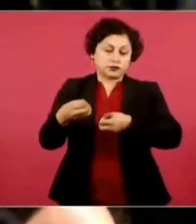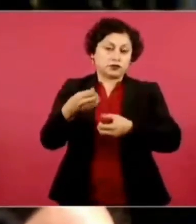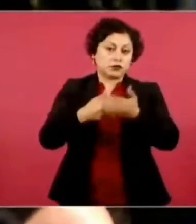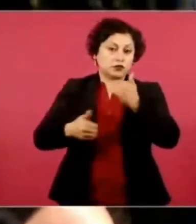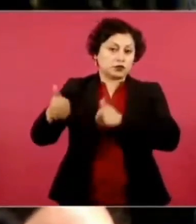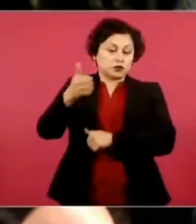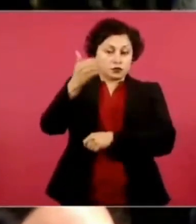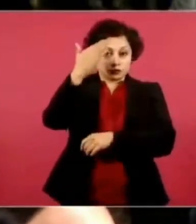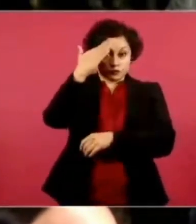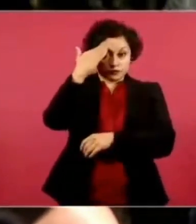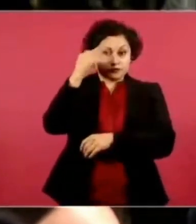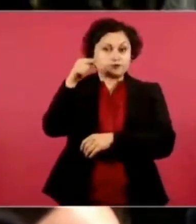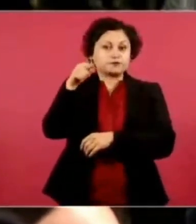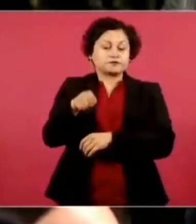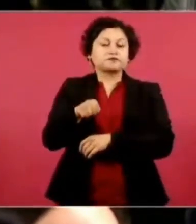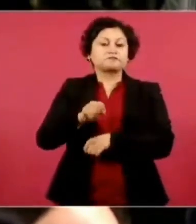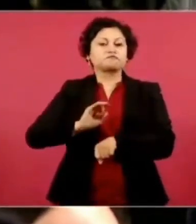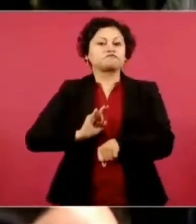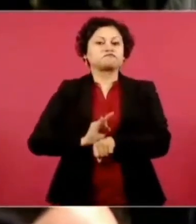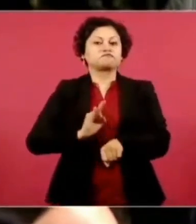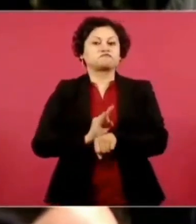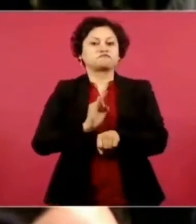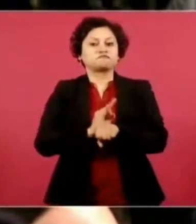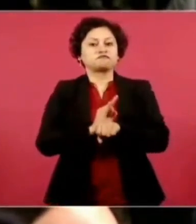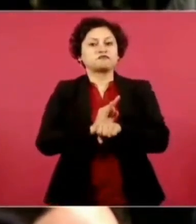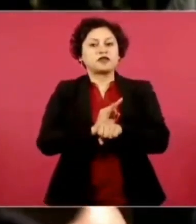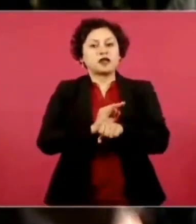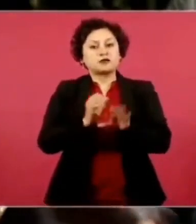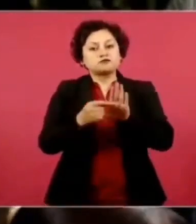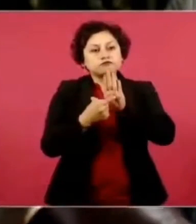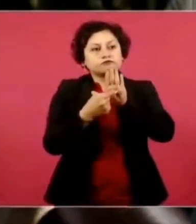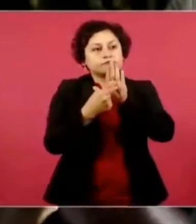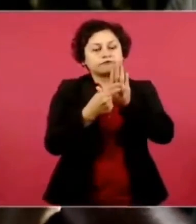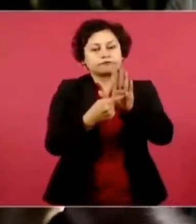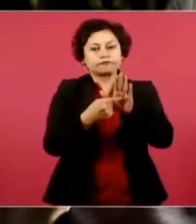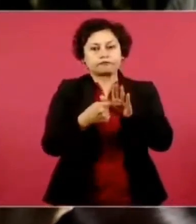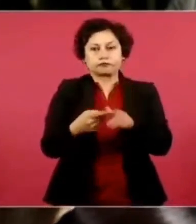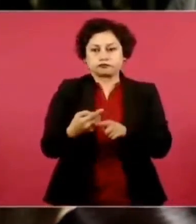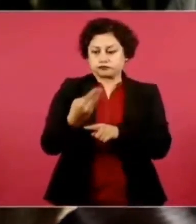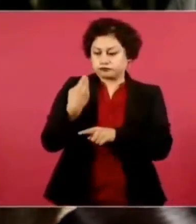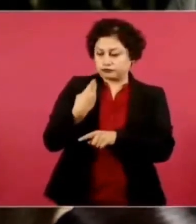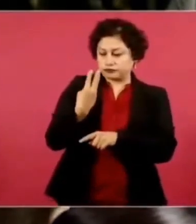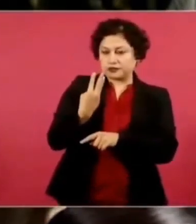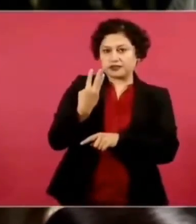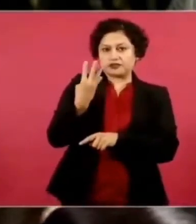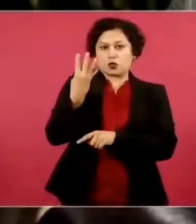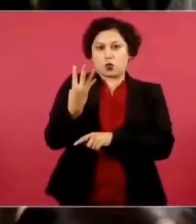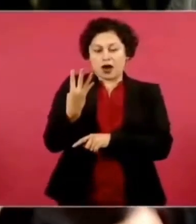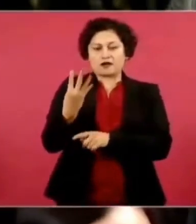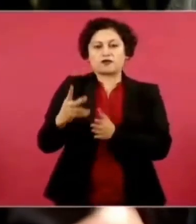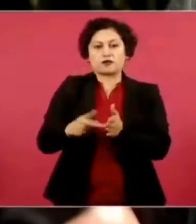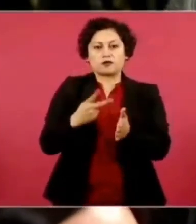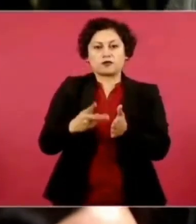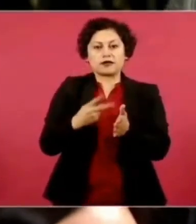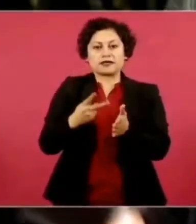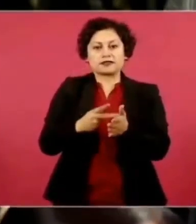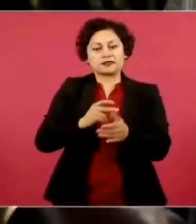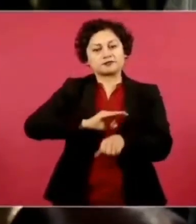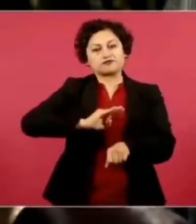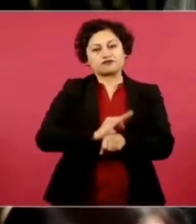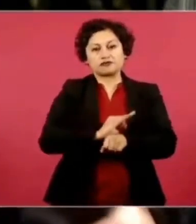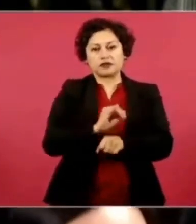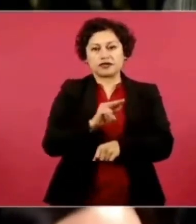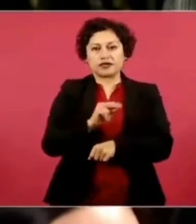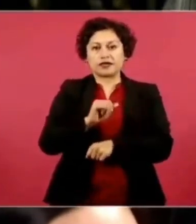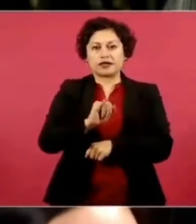la transparencia, incluso en 3 o 4 ocasiones del año pasado fallaron a favor del INAI porque supuestamente ellos